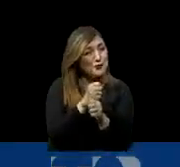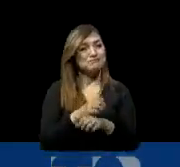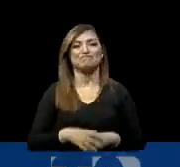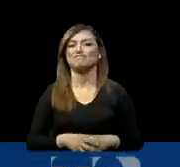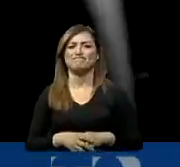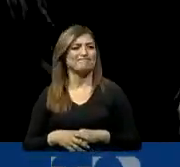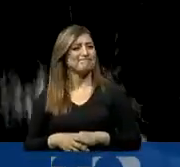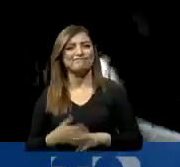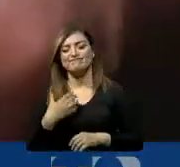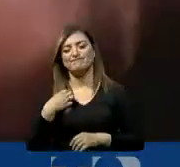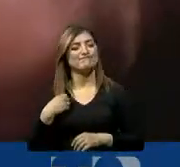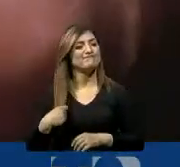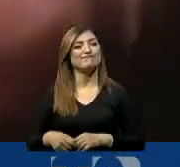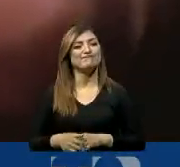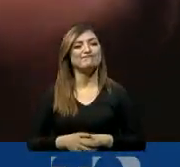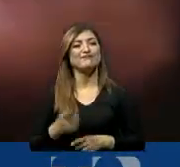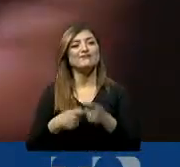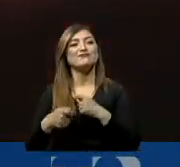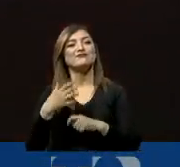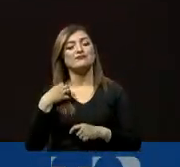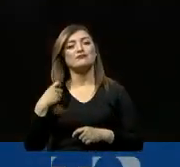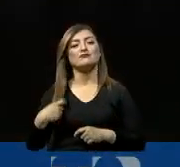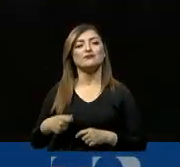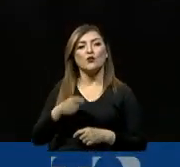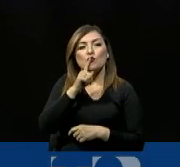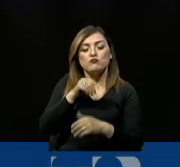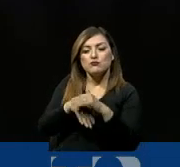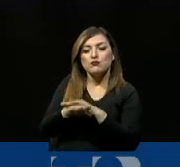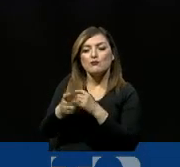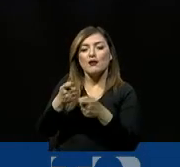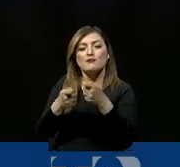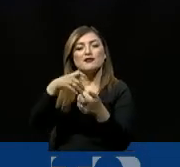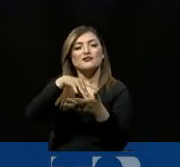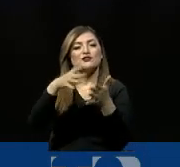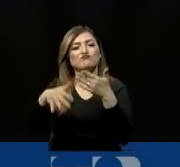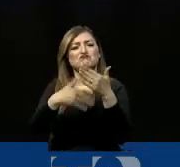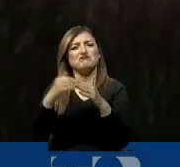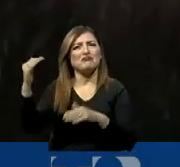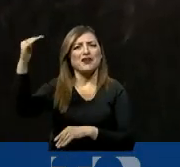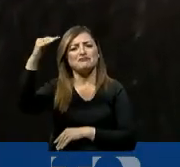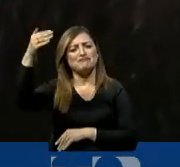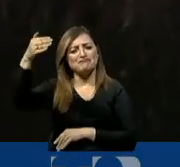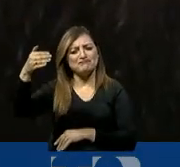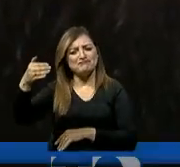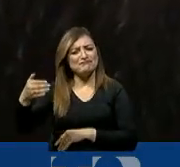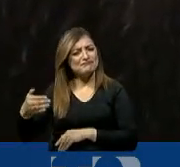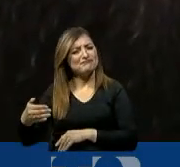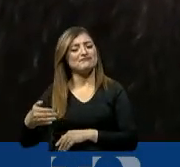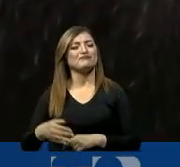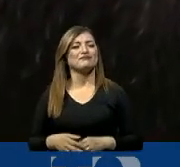son espacios seguros. Aquí las drogas se han infiltrado y llegan a los estudiantes de todas las edades. Uno se